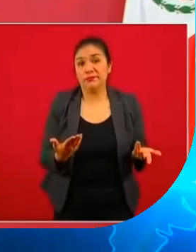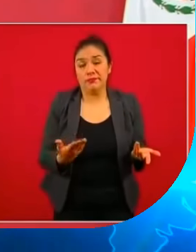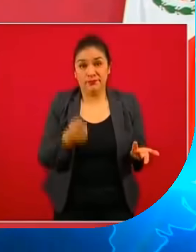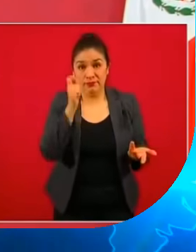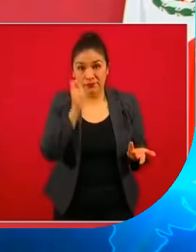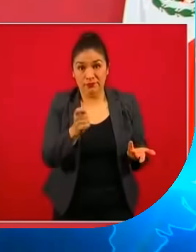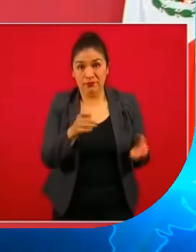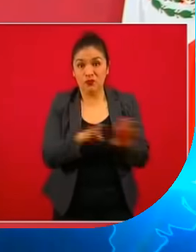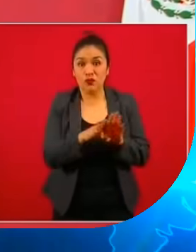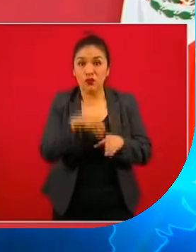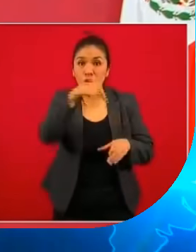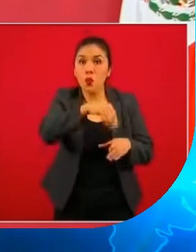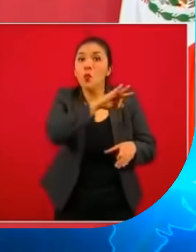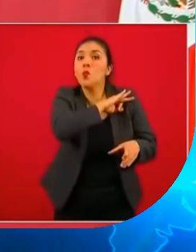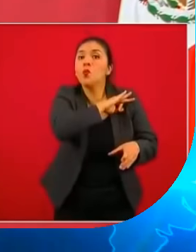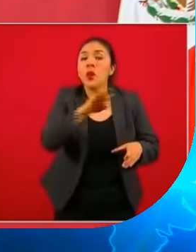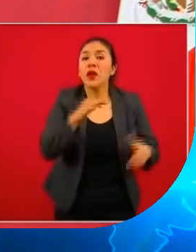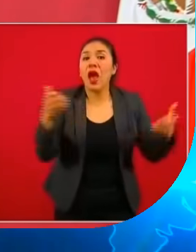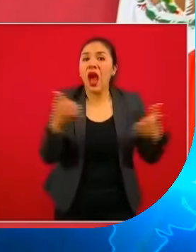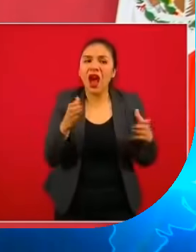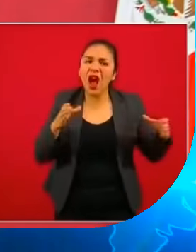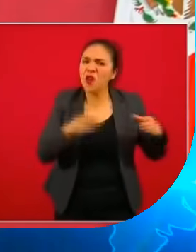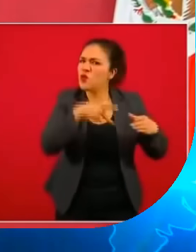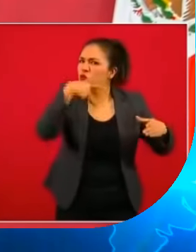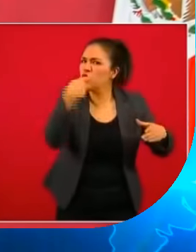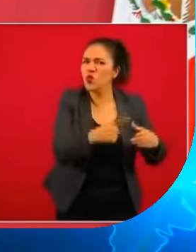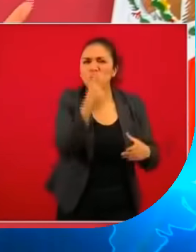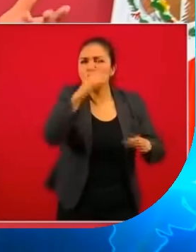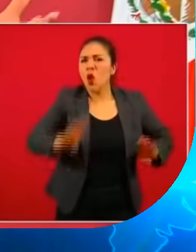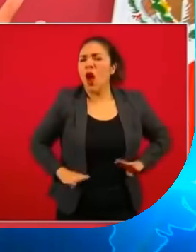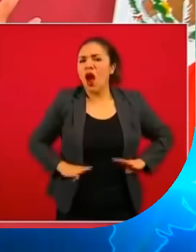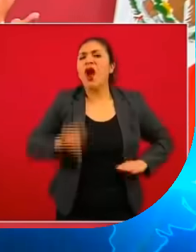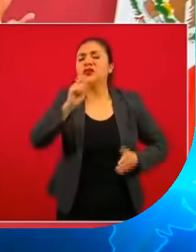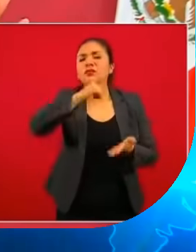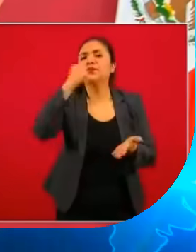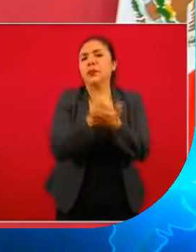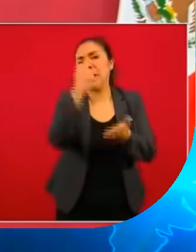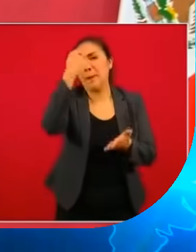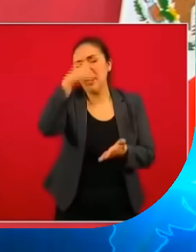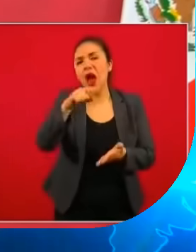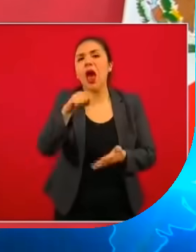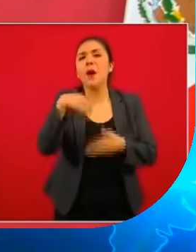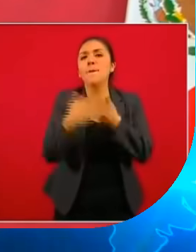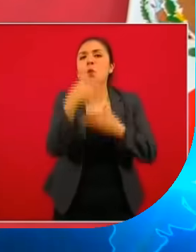La facultad exclusiva de la Cámara de Diputados, aprobar el presupuesto.